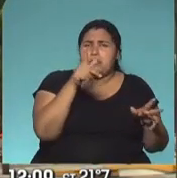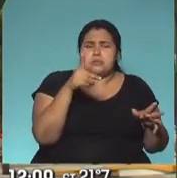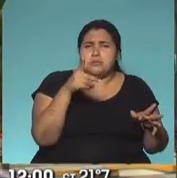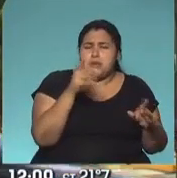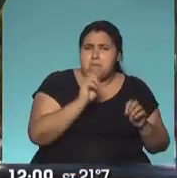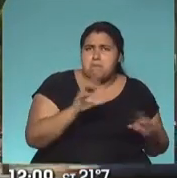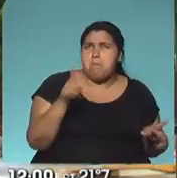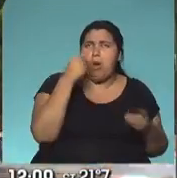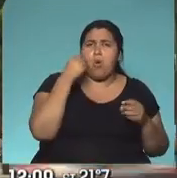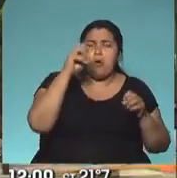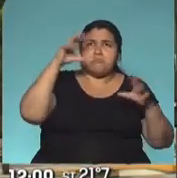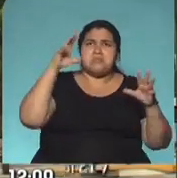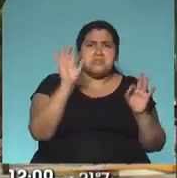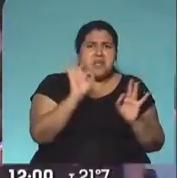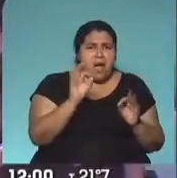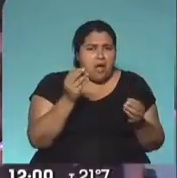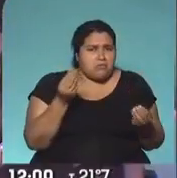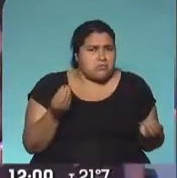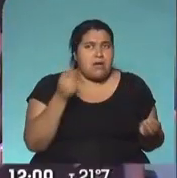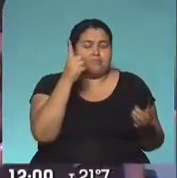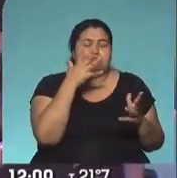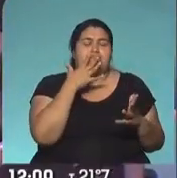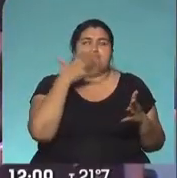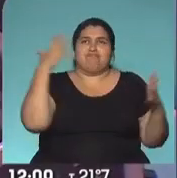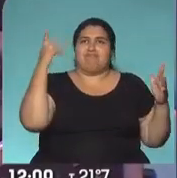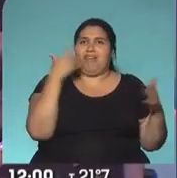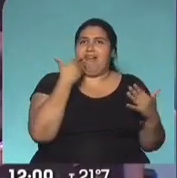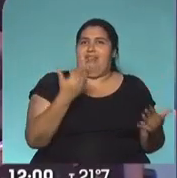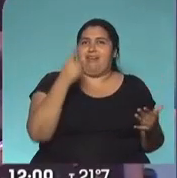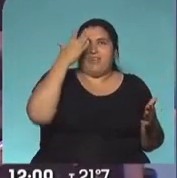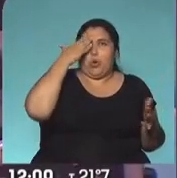que no esté encendida, porque es que embellece y es parte del patrimonio de la ciudad de Buenos Aires.